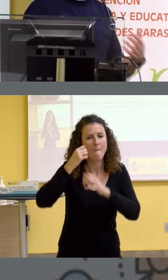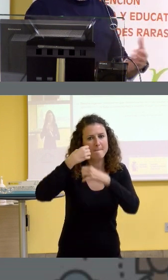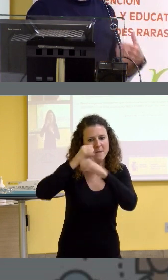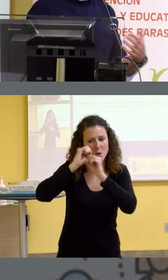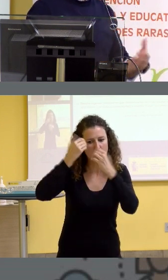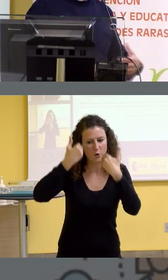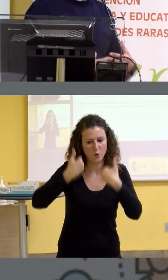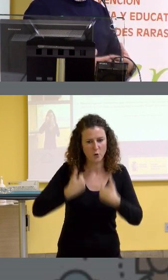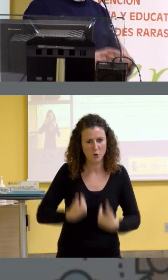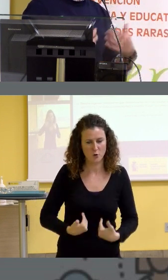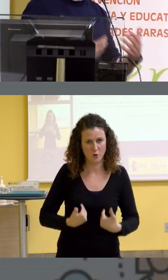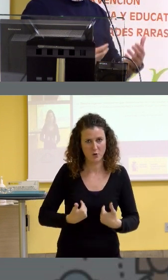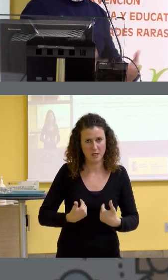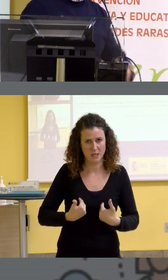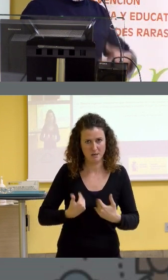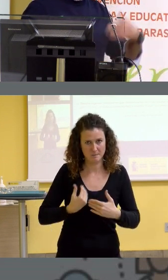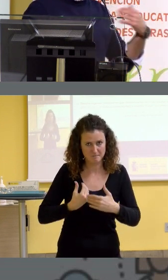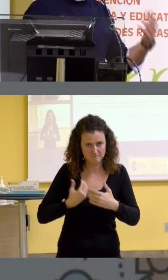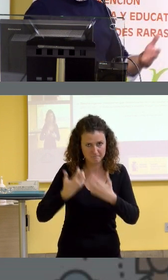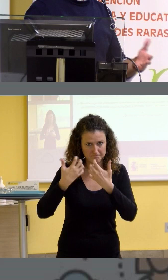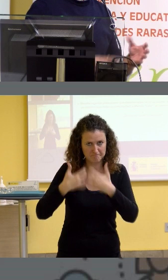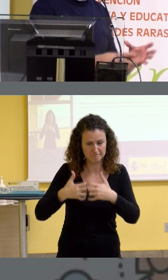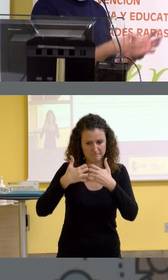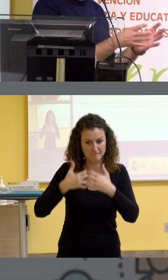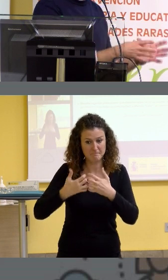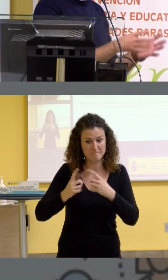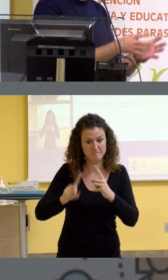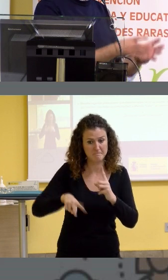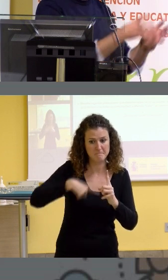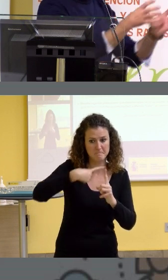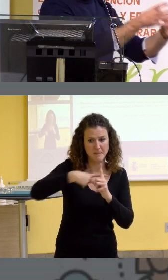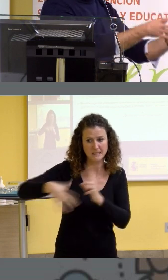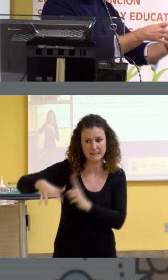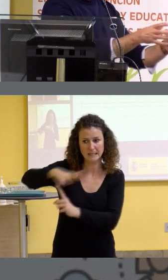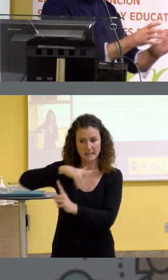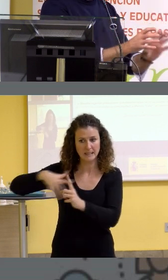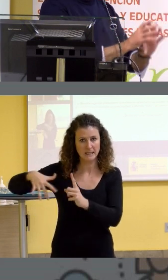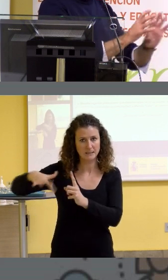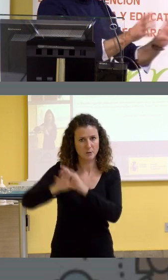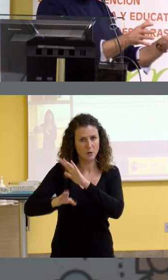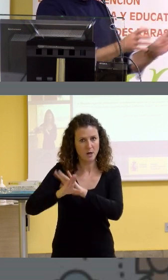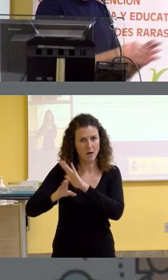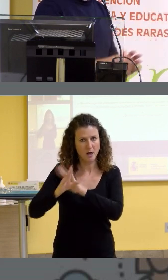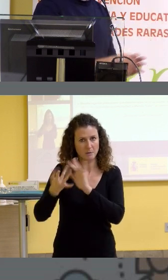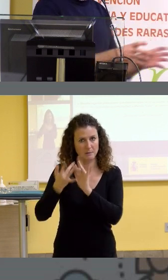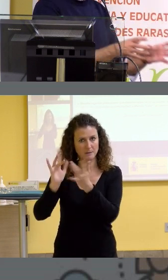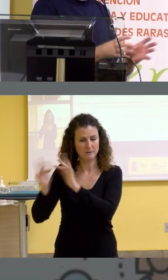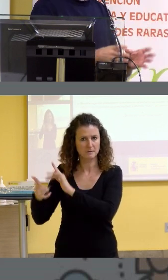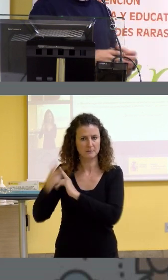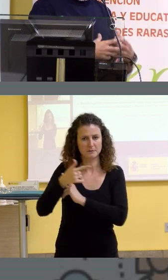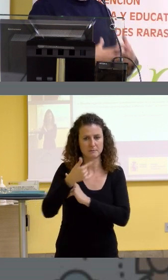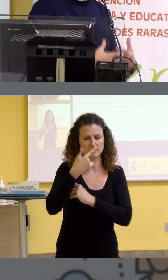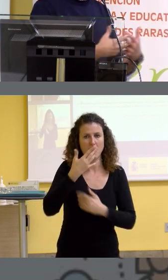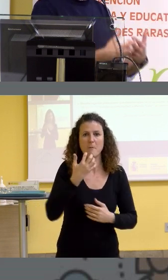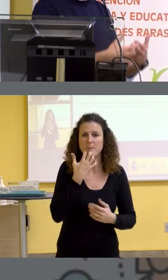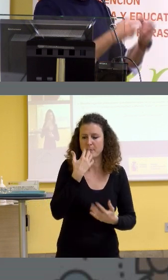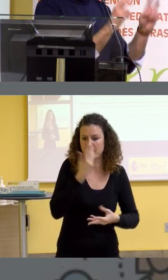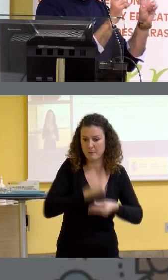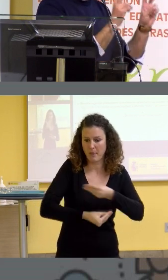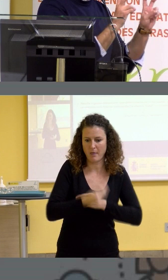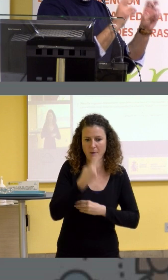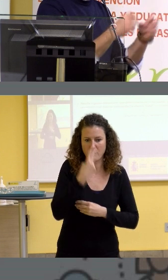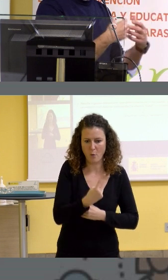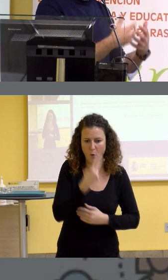una interacción con un entorno continuo. Tú coges a un recién nacido, lo encierras en una habitación, le dejas ahí 2 añitos, le sacas y nunca será un